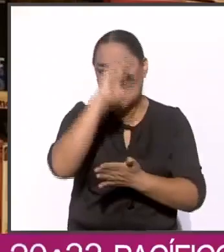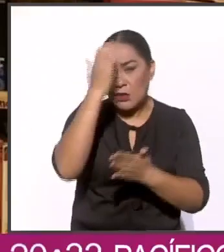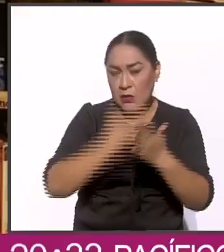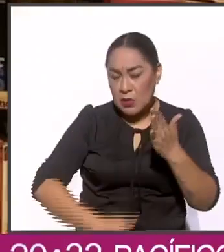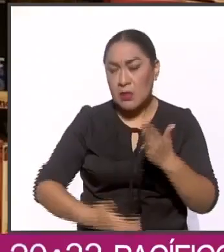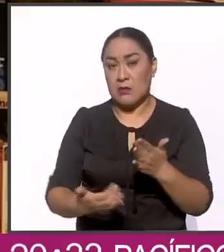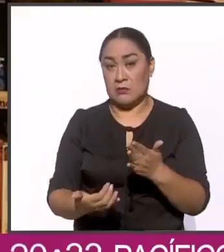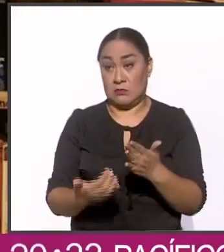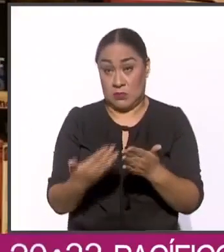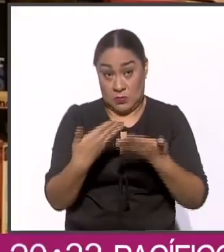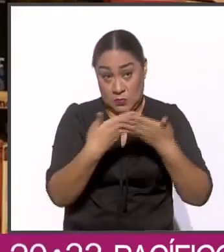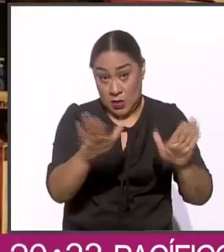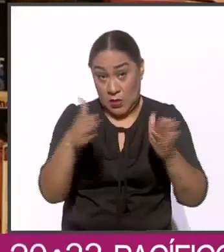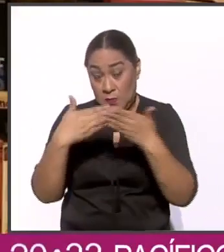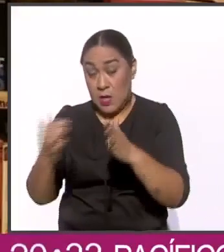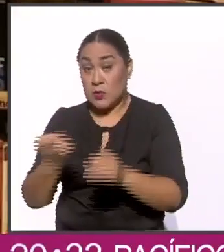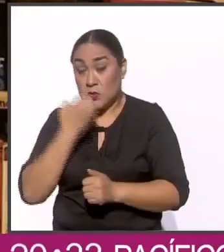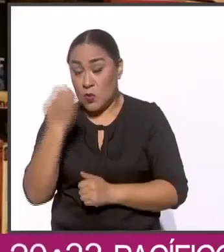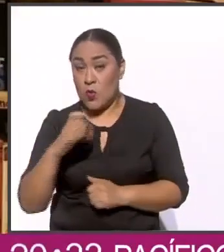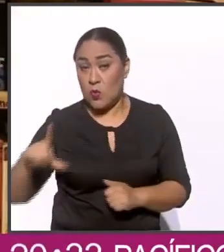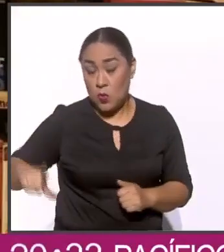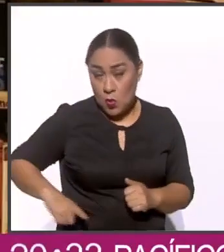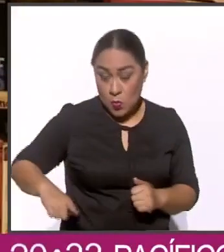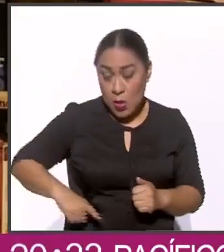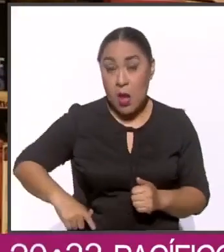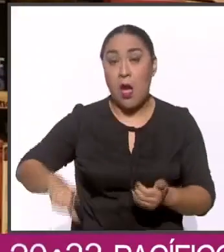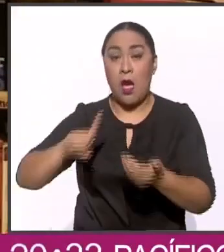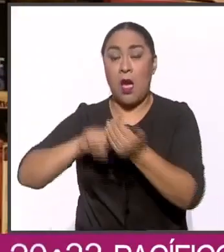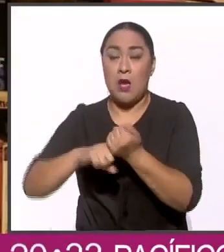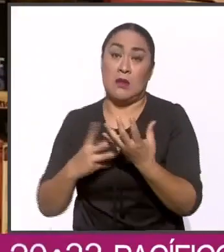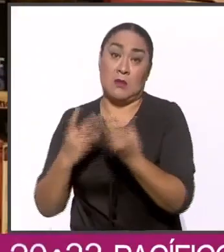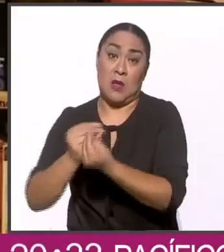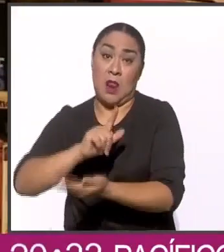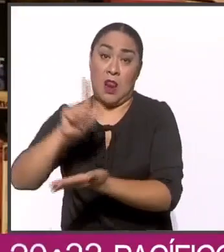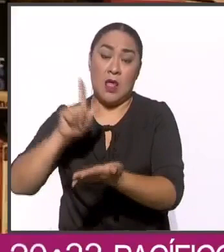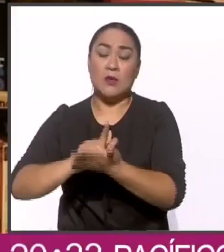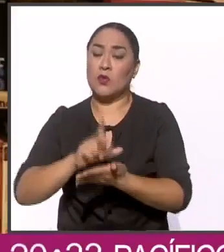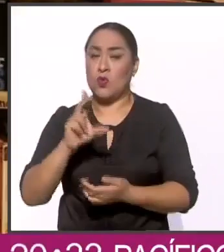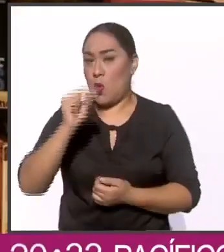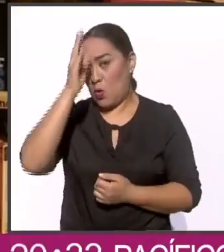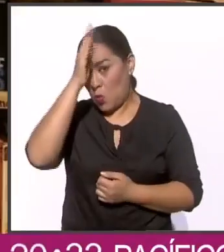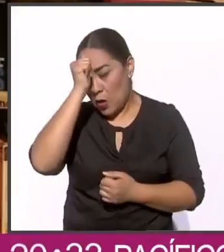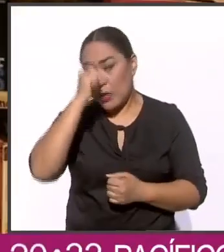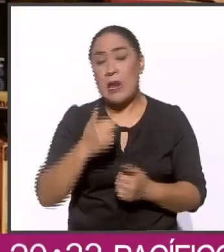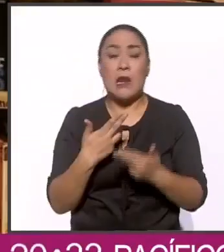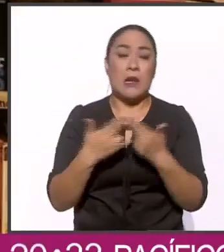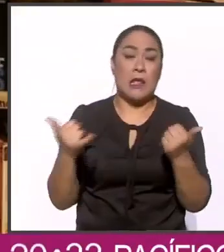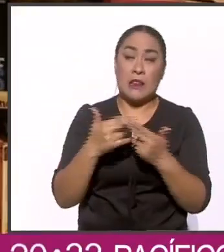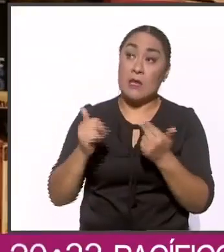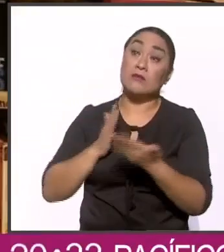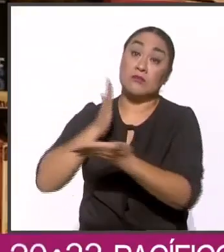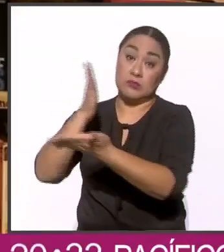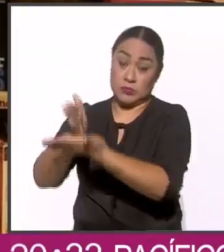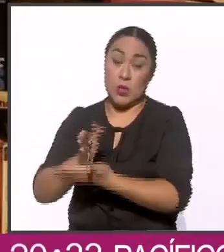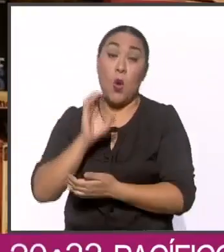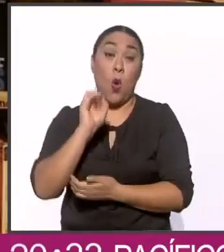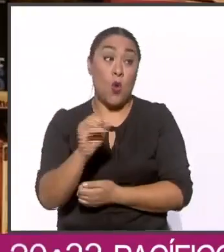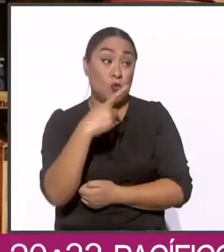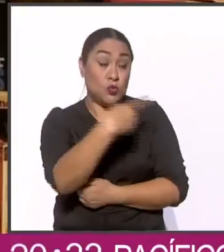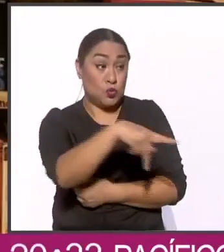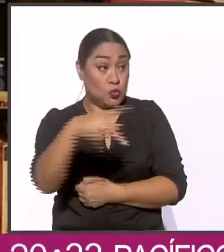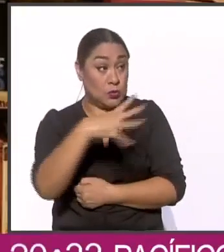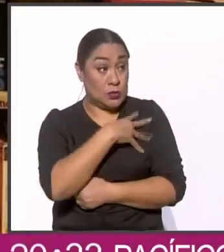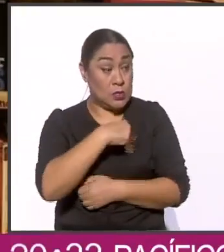y sostener escuelas públicas que estén sujetas a dichas leyes, ni acudir o enviar a sus hijos a las